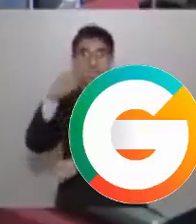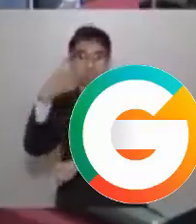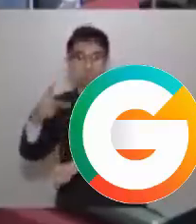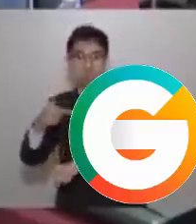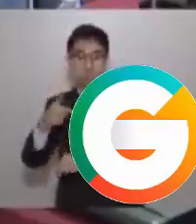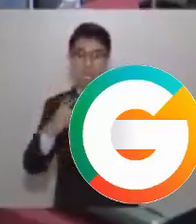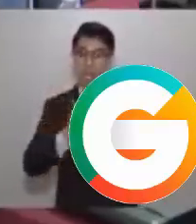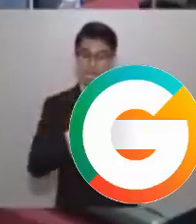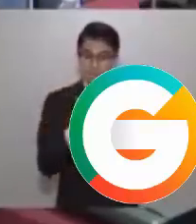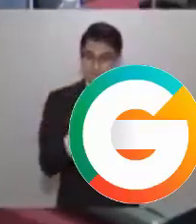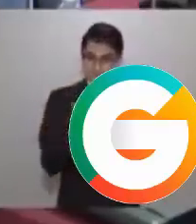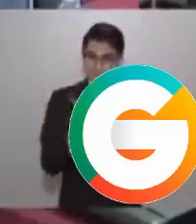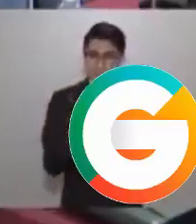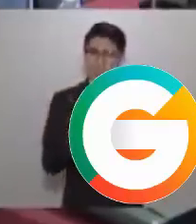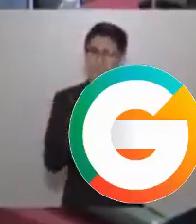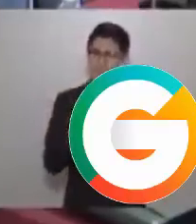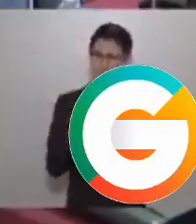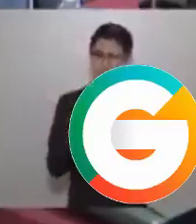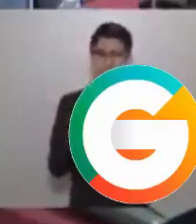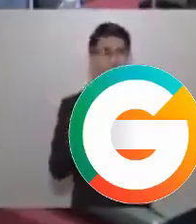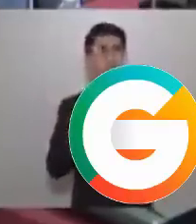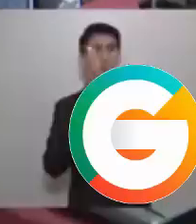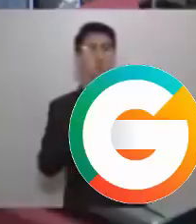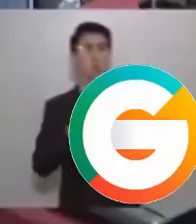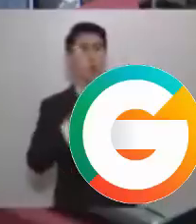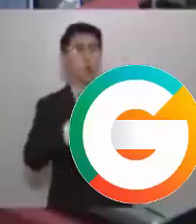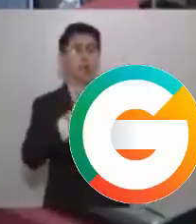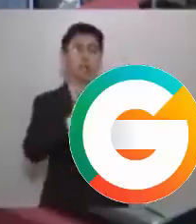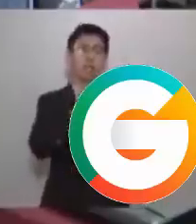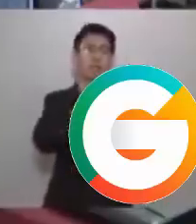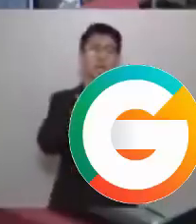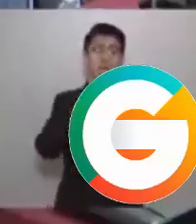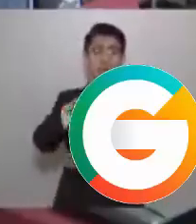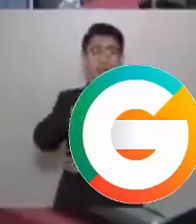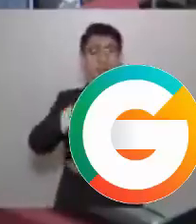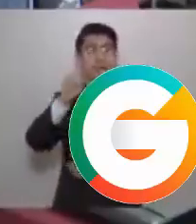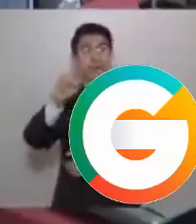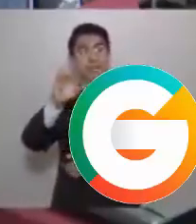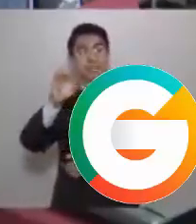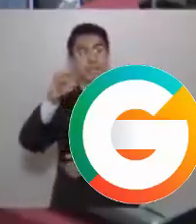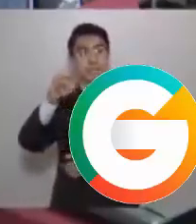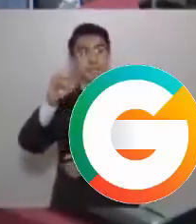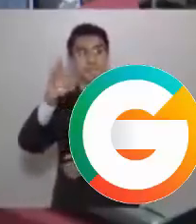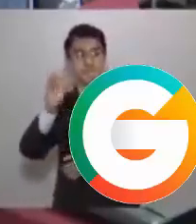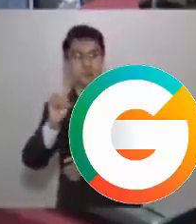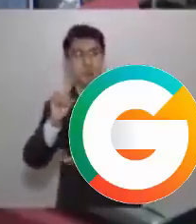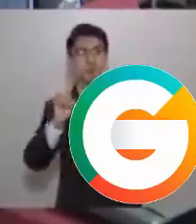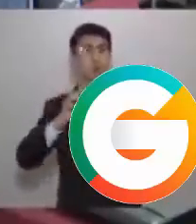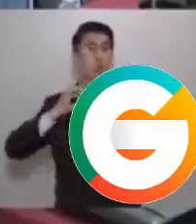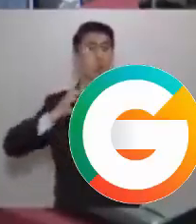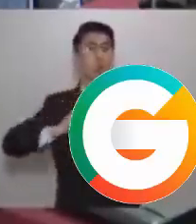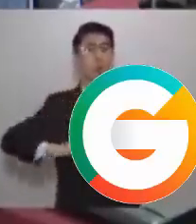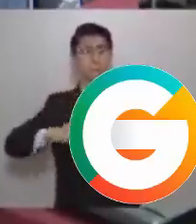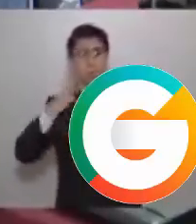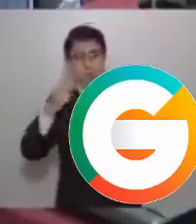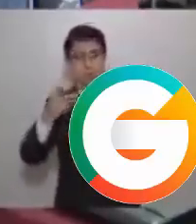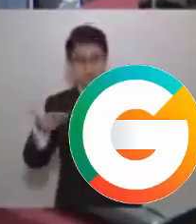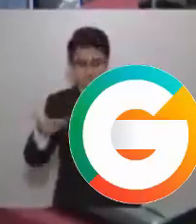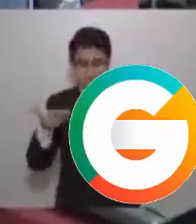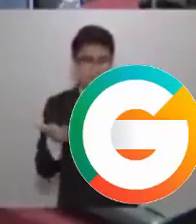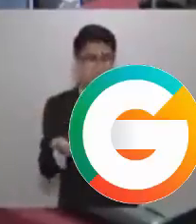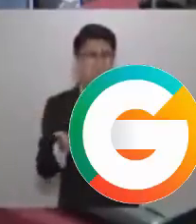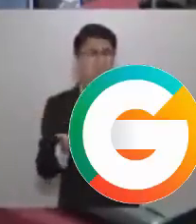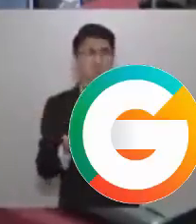California no vamos bien con la seguridad. ¿Qué mensaje le da? Y mi tercera y última, Esto que acaba de acontecer el pasado